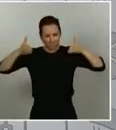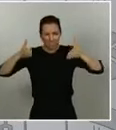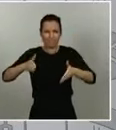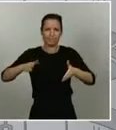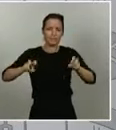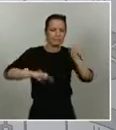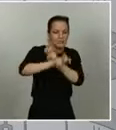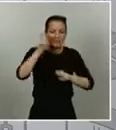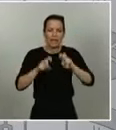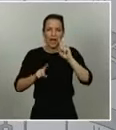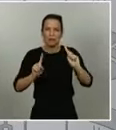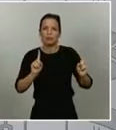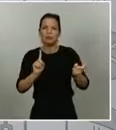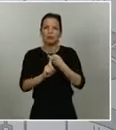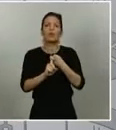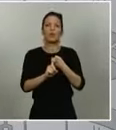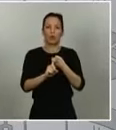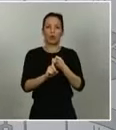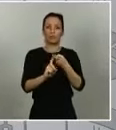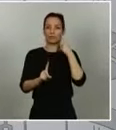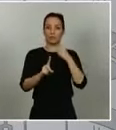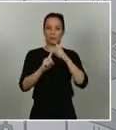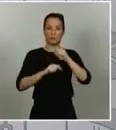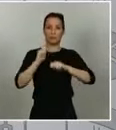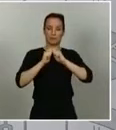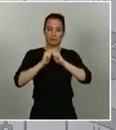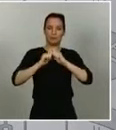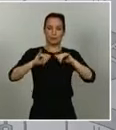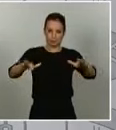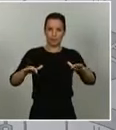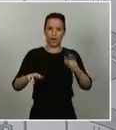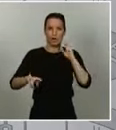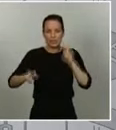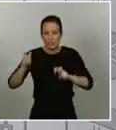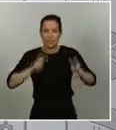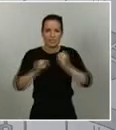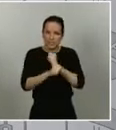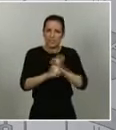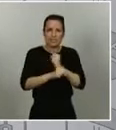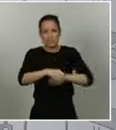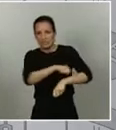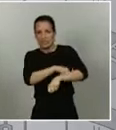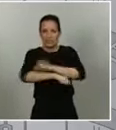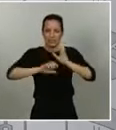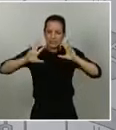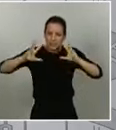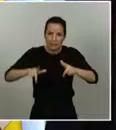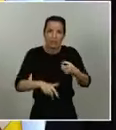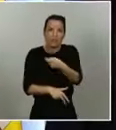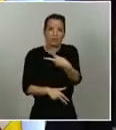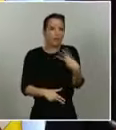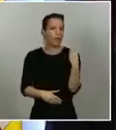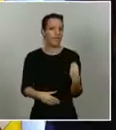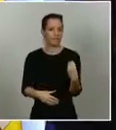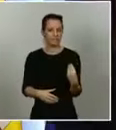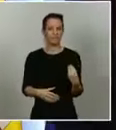para la situación de pandemia en la que nos encontramos. Se trabaja intensamente y con muy buenos resultados, tanto en la